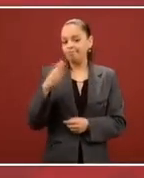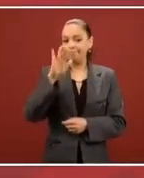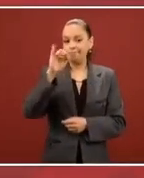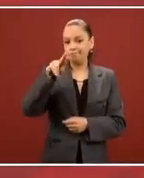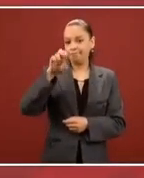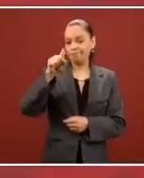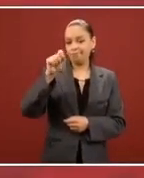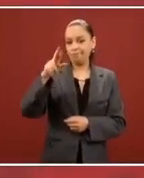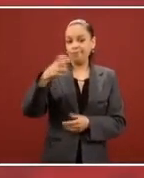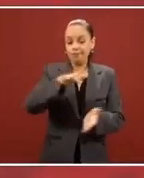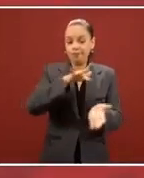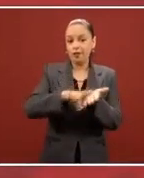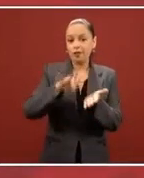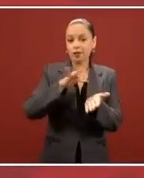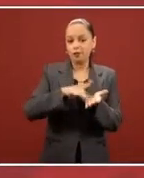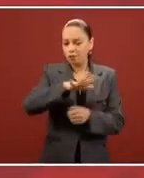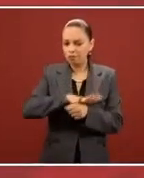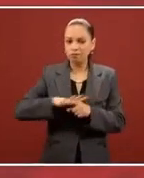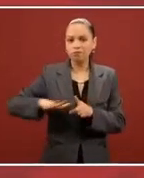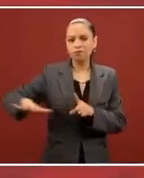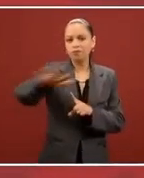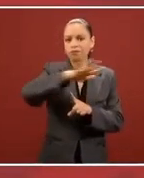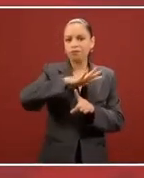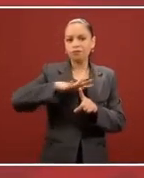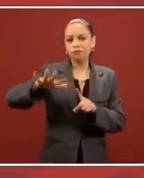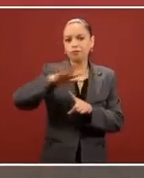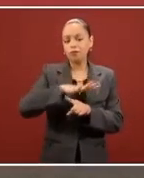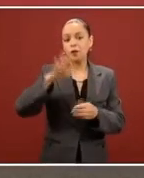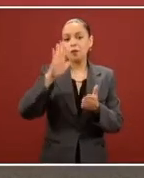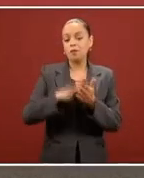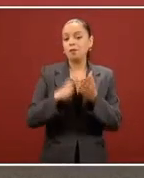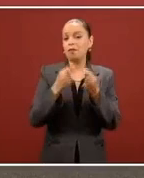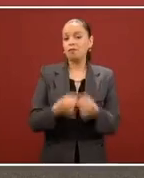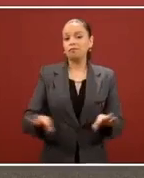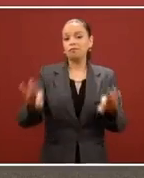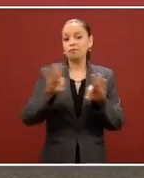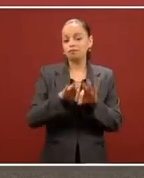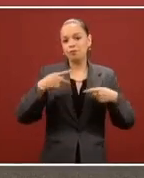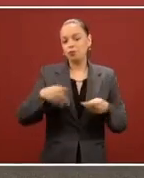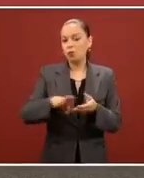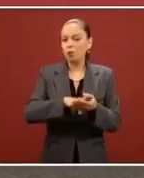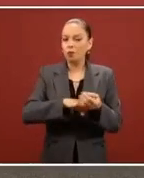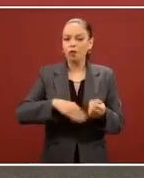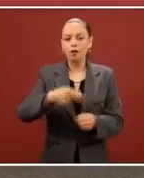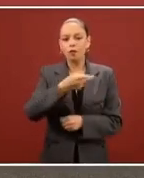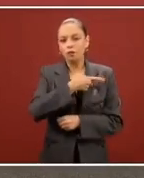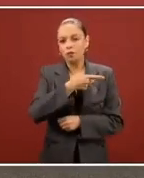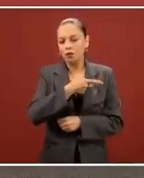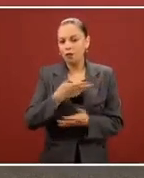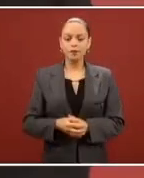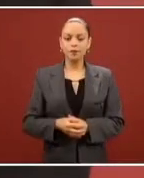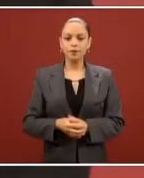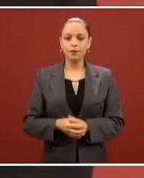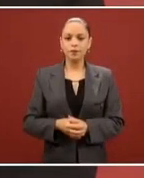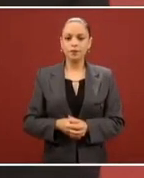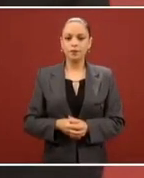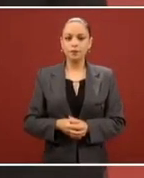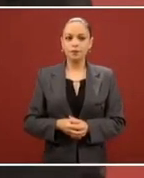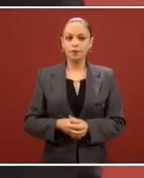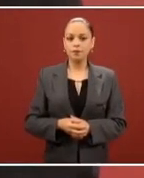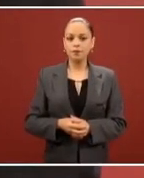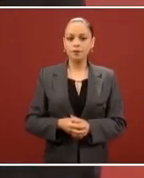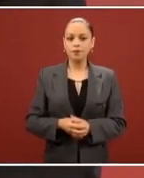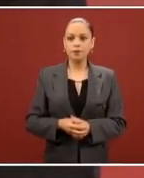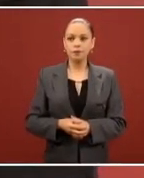apoyo al pueblo y sobre todo a la gente humilde, a la gente pobre, a los más vulnerables. Va a